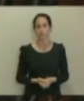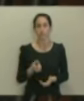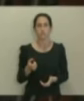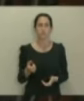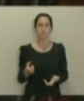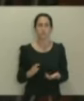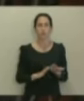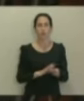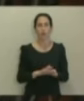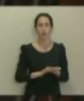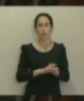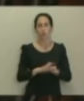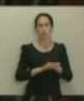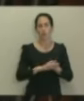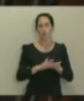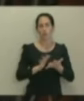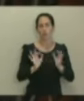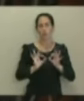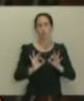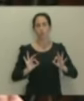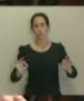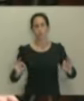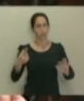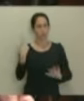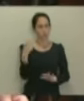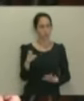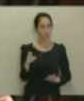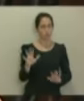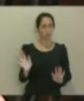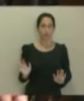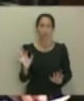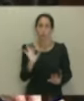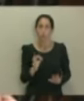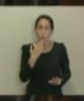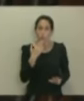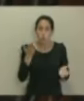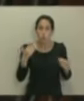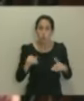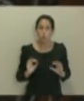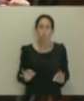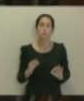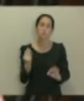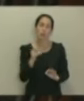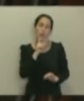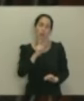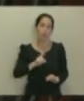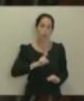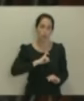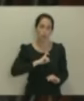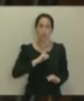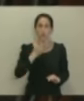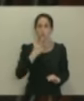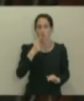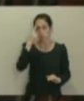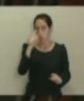cuestiones, digamos, formales, porque en realidad entiendo, o si no es así, pues, en fin, adviértalo, adviérta que no está en